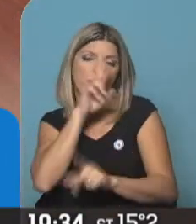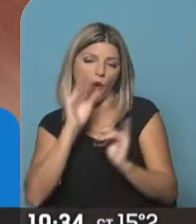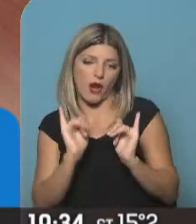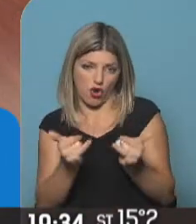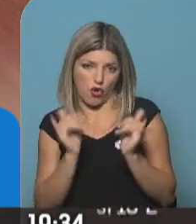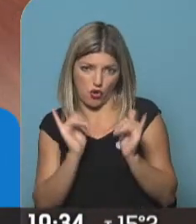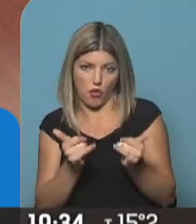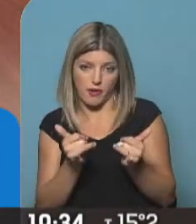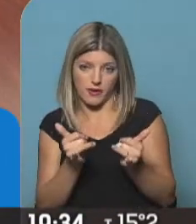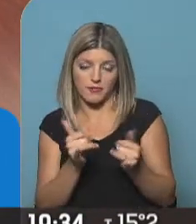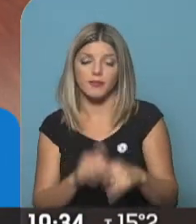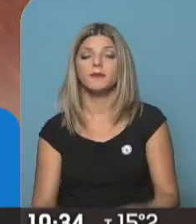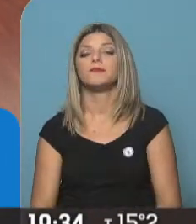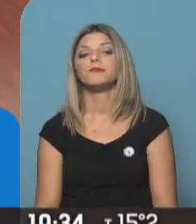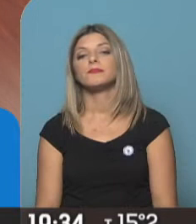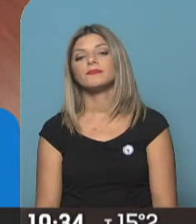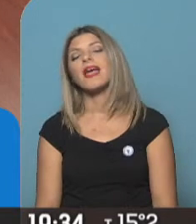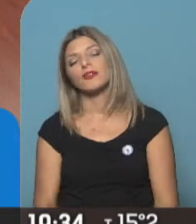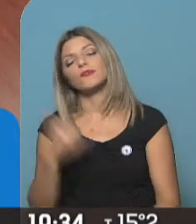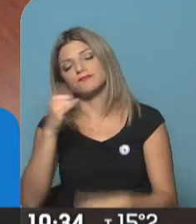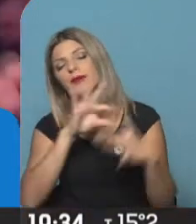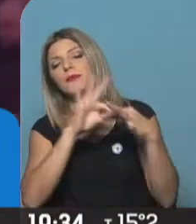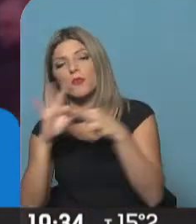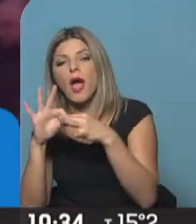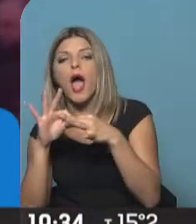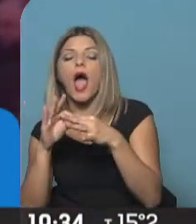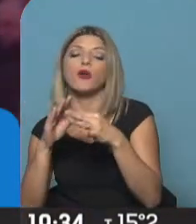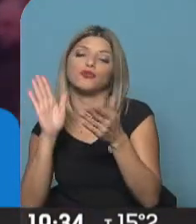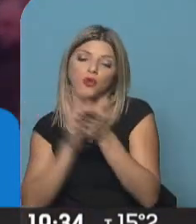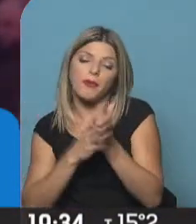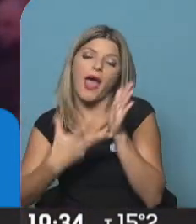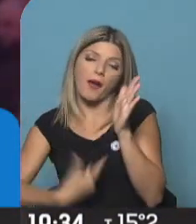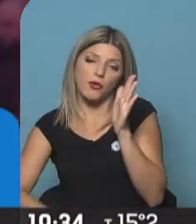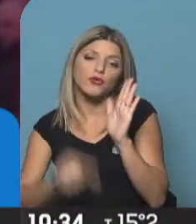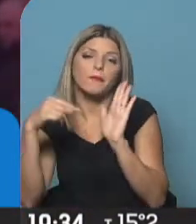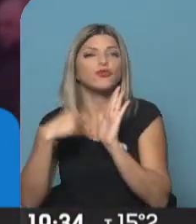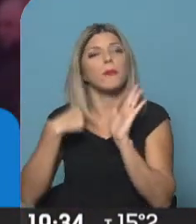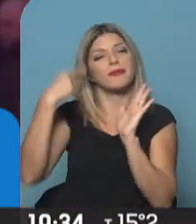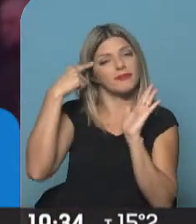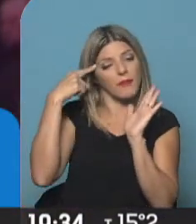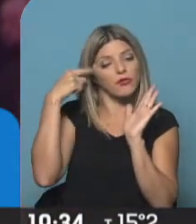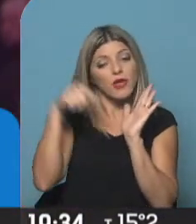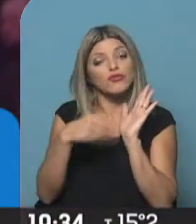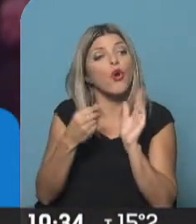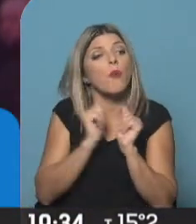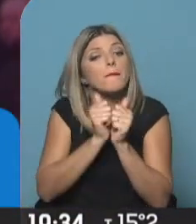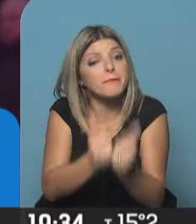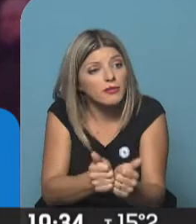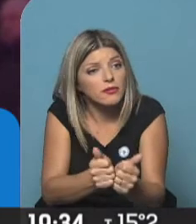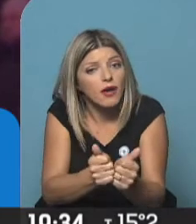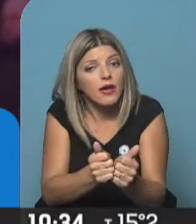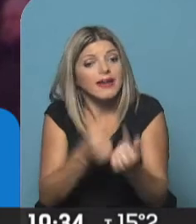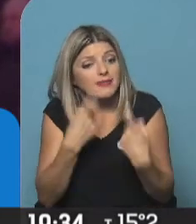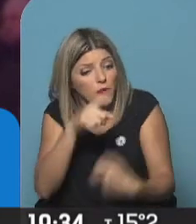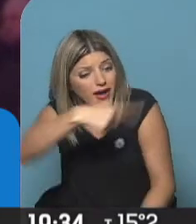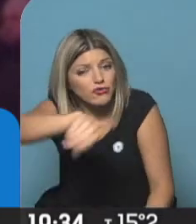la discusión con respecto al aborto pero que nosotros consideramos que empieza por que los chicos tengan la posibilidad de discernir lo que quieren o